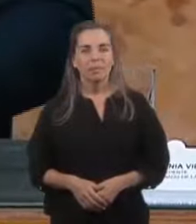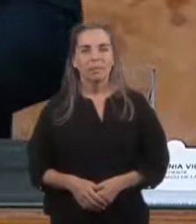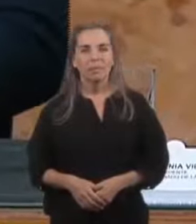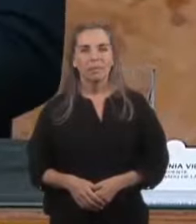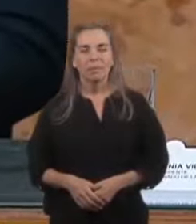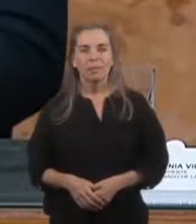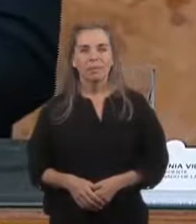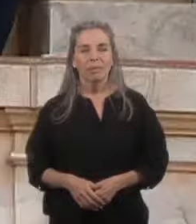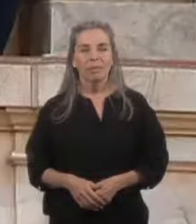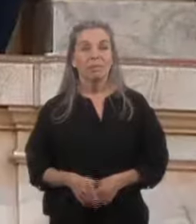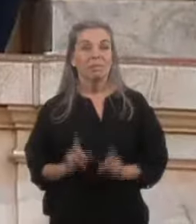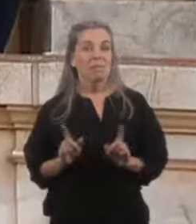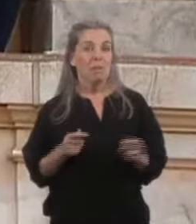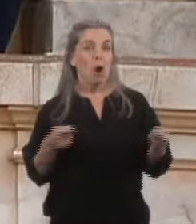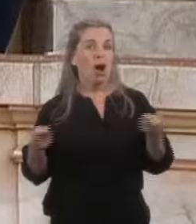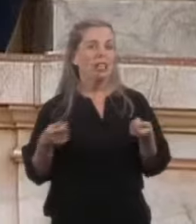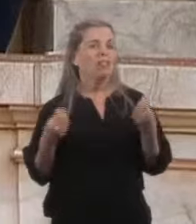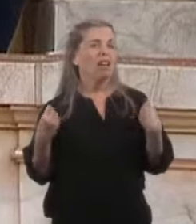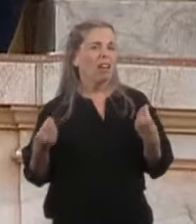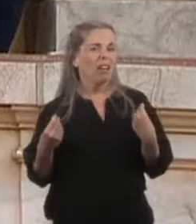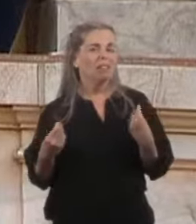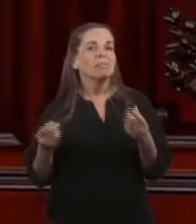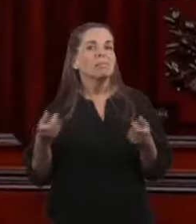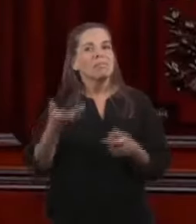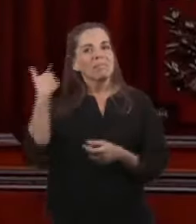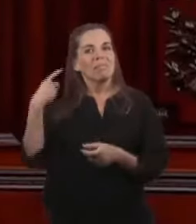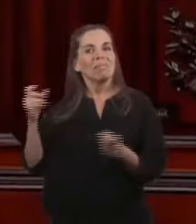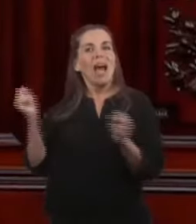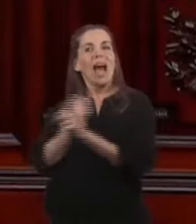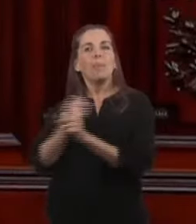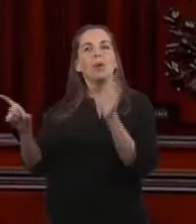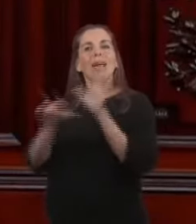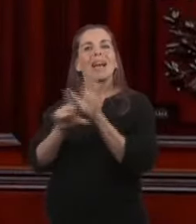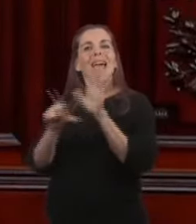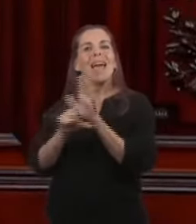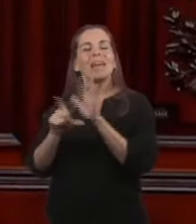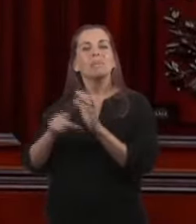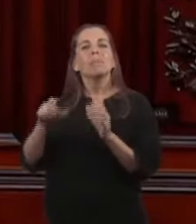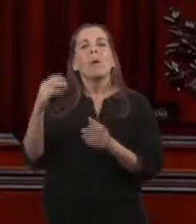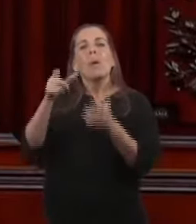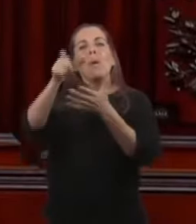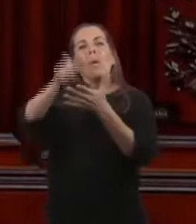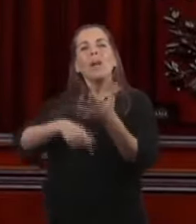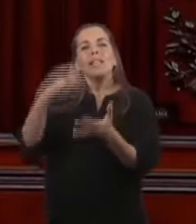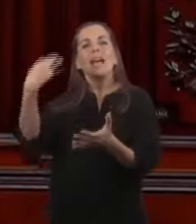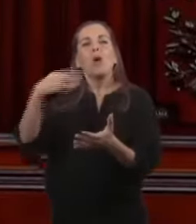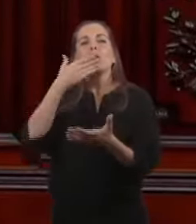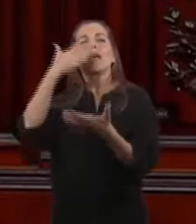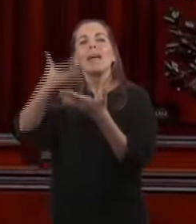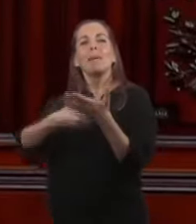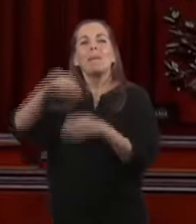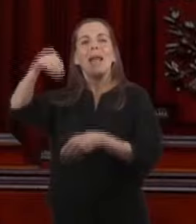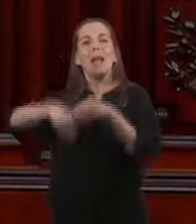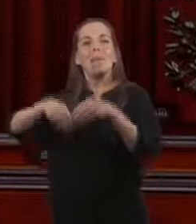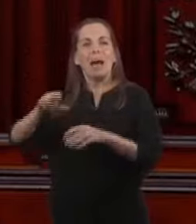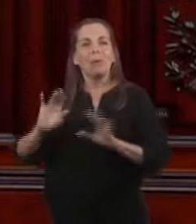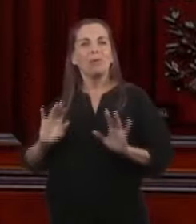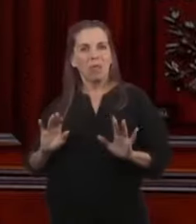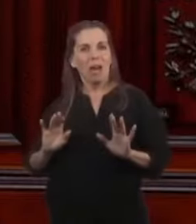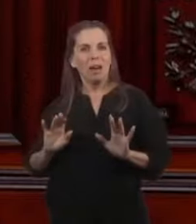aprobar gestionar es aprobar la boleta única de papel una bandera de aquellos que hablan de transparencia pero que poco han hecho